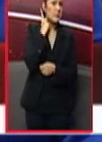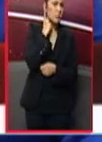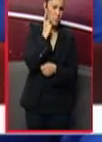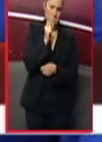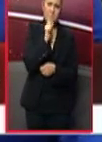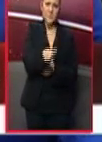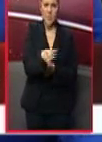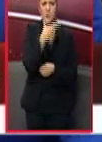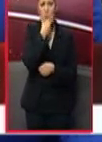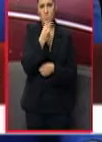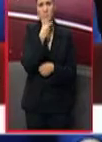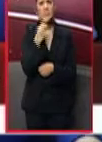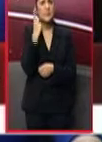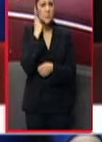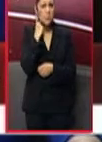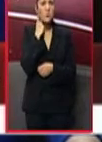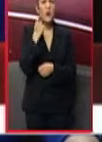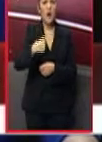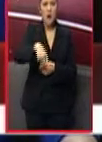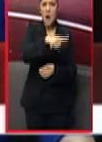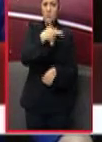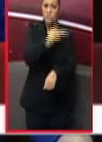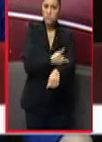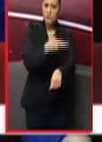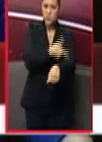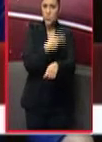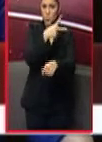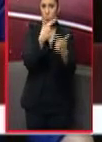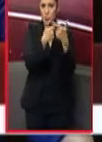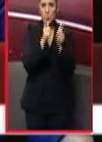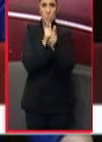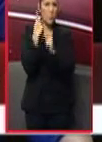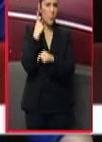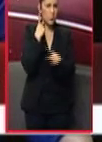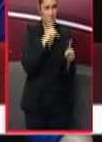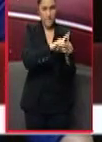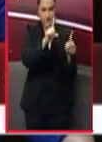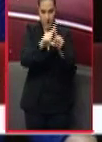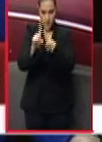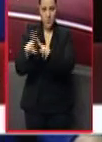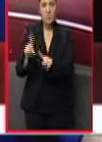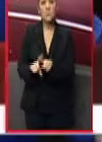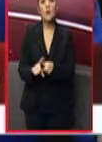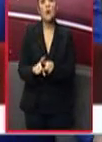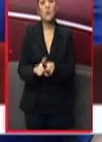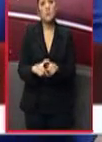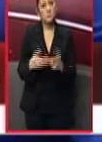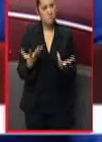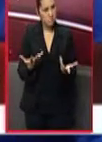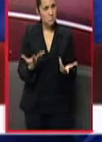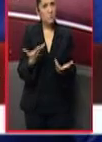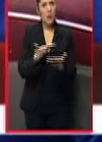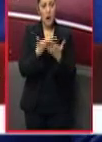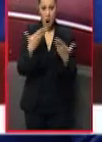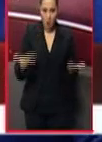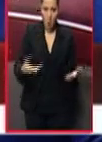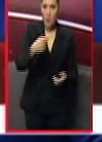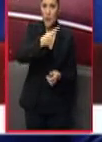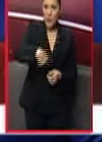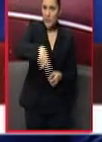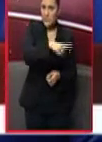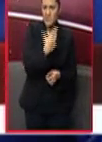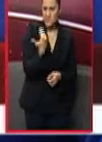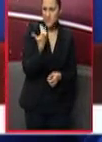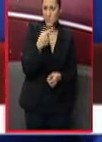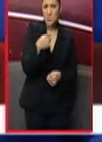diputados han venido procesando con sus fracciones parlamentarias y que recientemente lo acaba